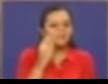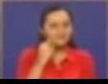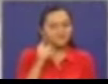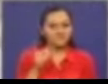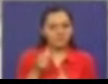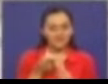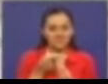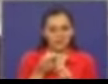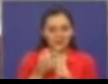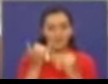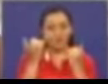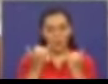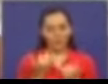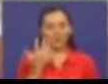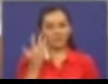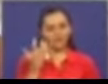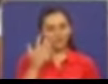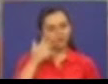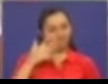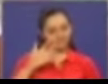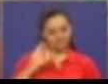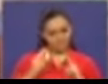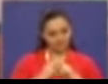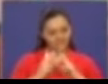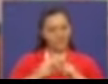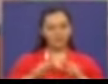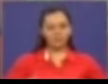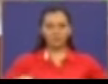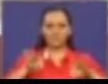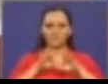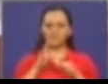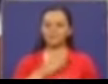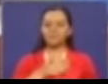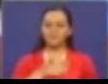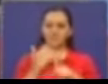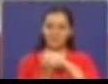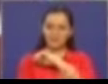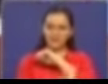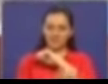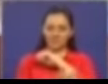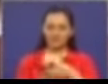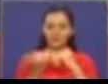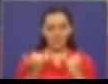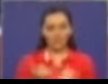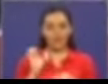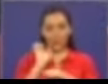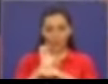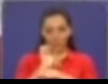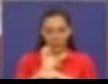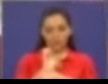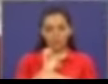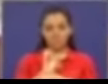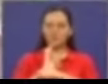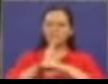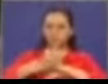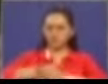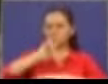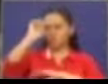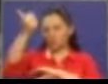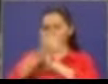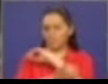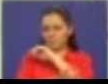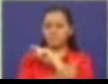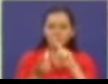bueno conocer mi país, el Ecuador. Primero creo que hay que conocerlo y de ahí salir a otros lados, creo yo. Muy